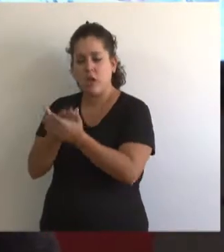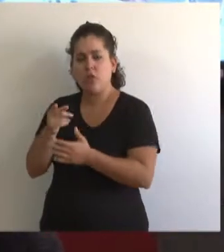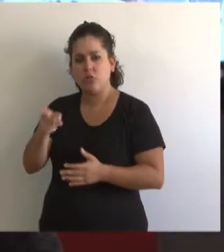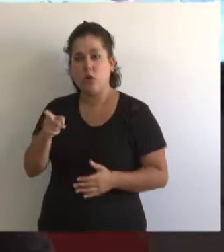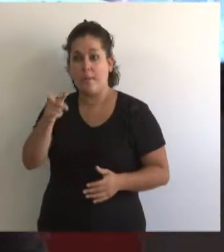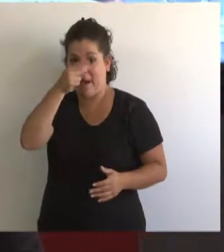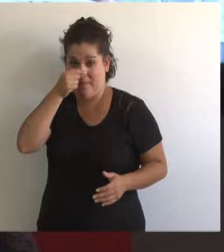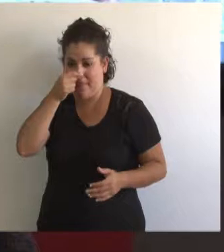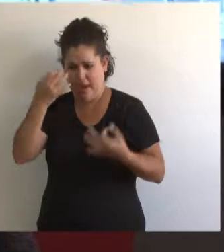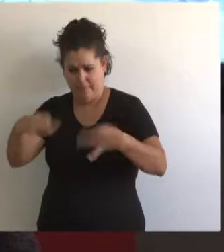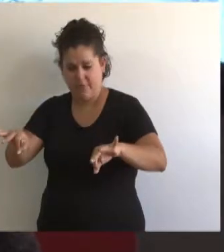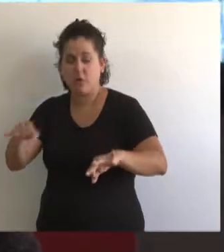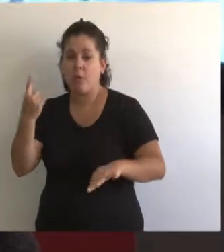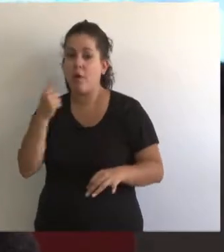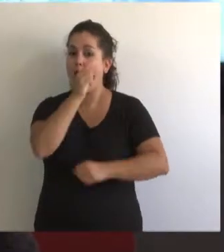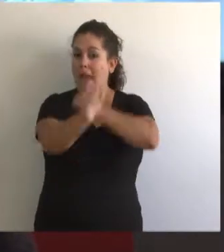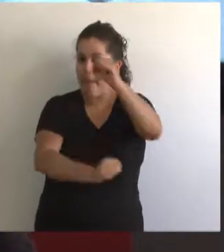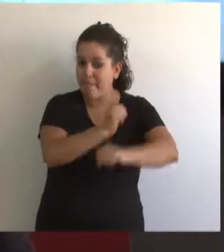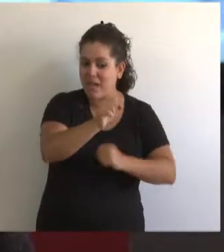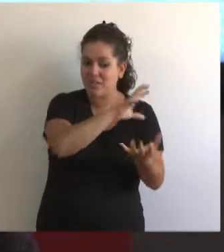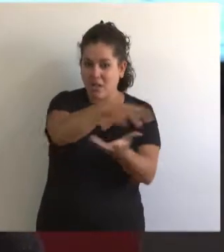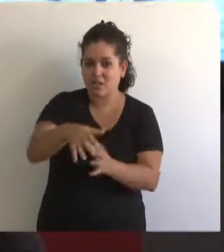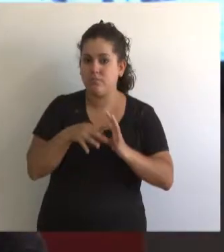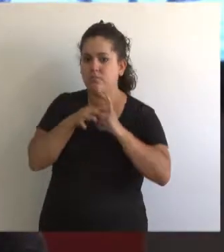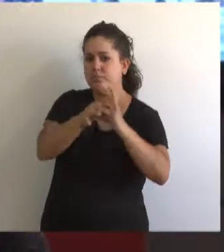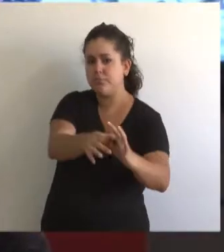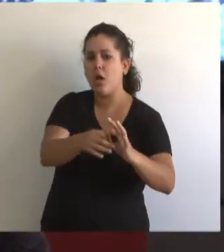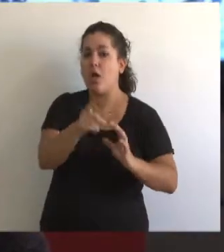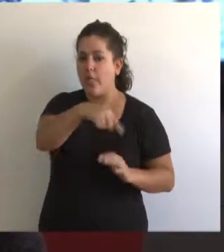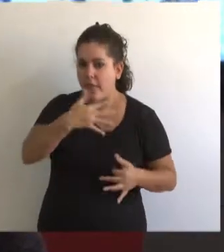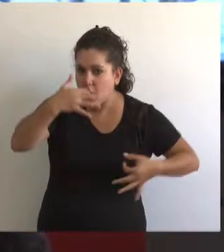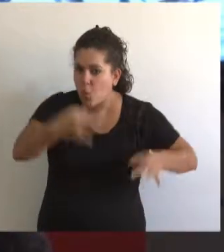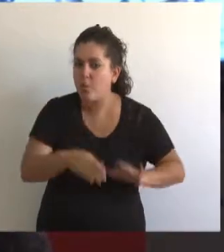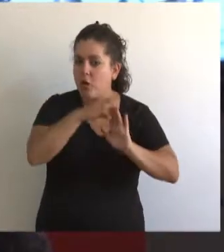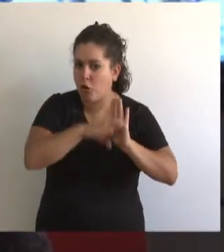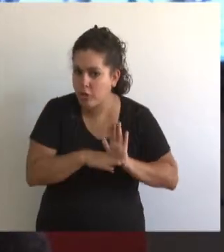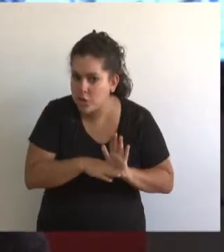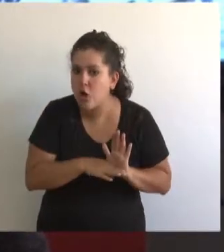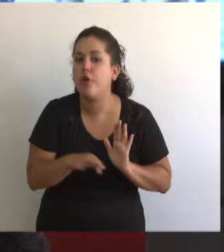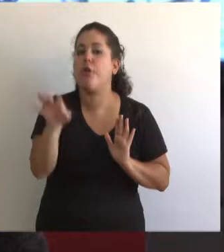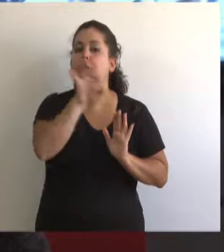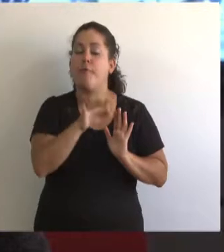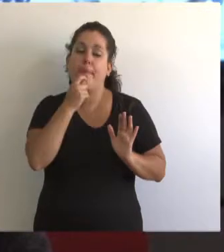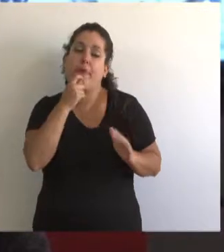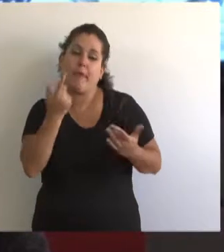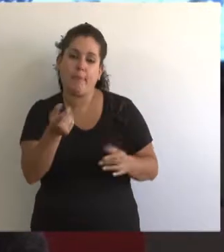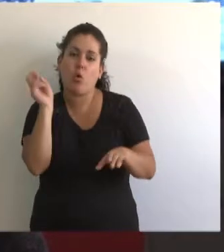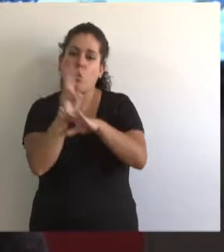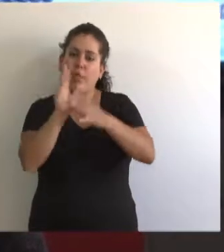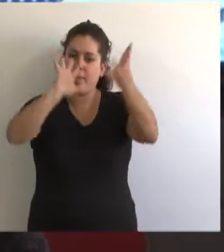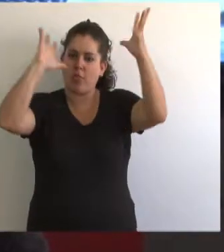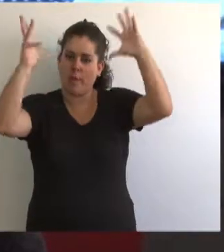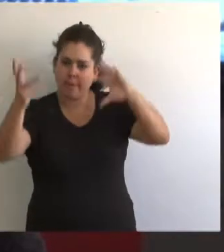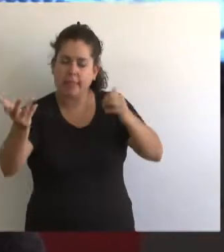beneficio para la industria forestal maderera. Ahora, las empresas que participen de esa promoción tienen que cumplir con algunas condiciones, como